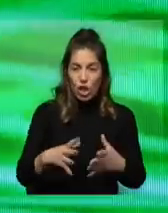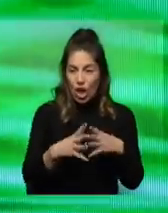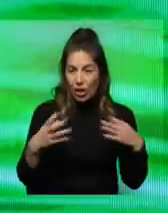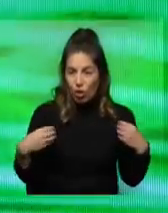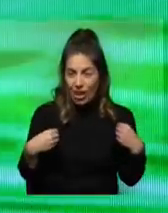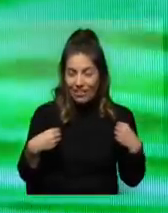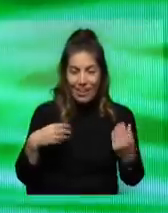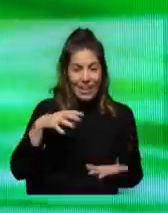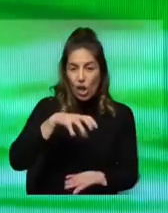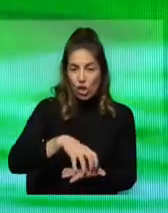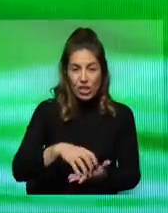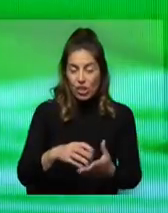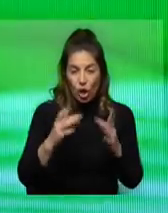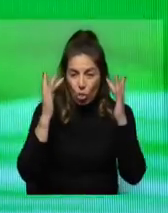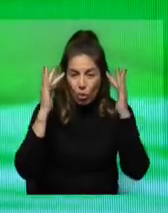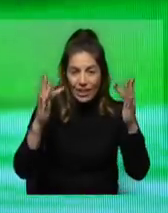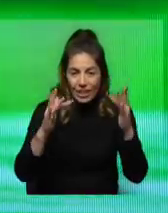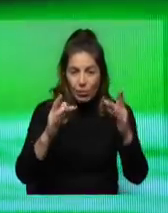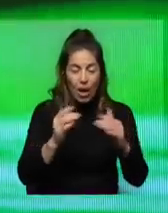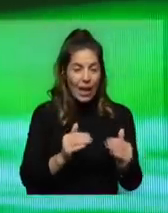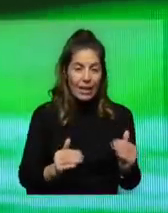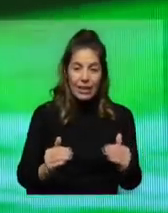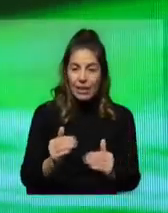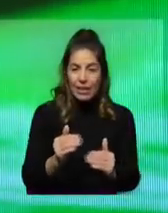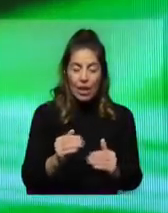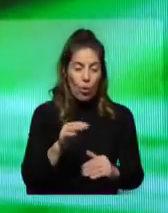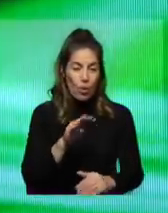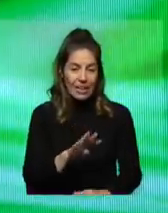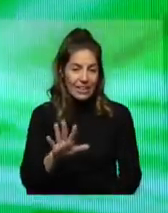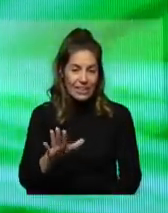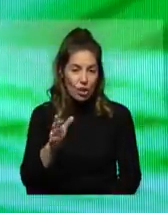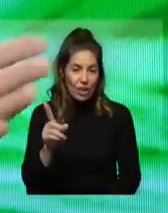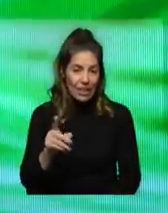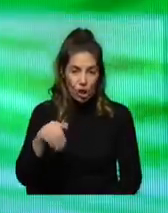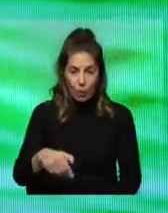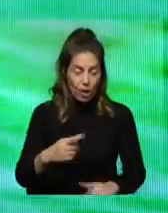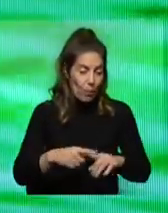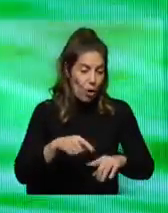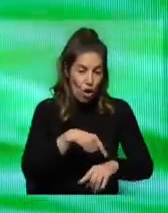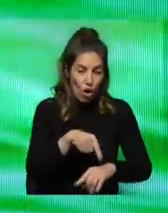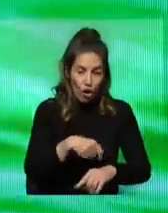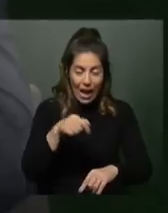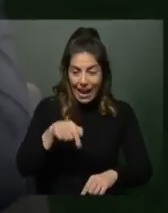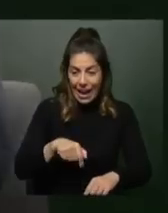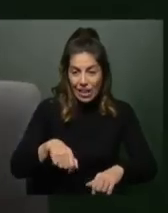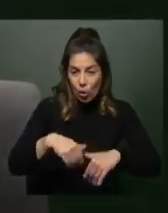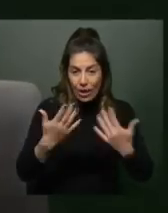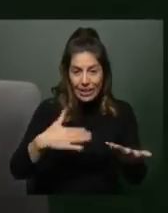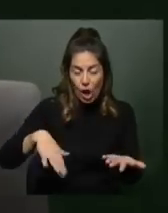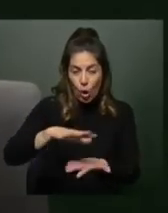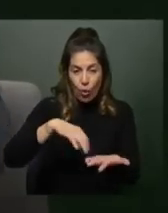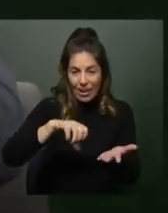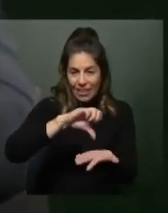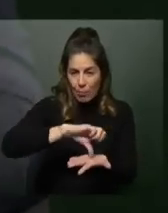escolares en los centros educativos hay que sobrepasar a 45 kilómetros por hora aquí en cualquier parte del país está claro es totalmente